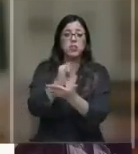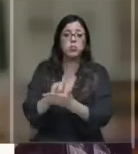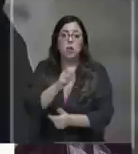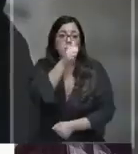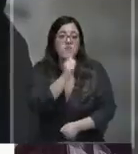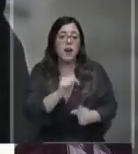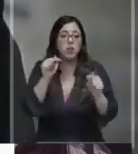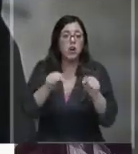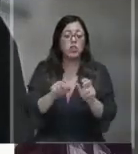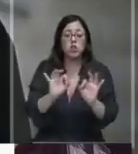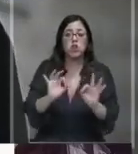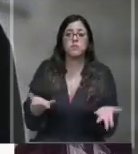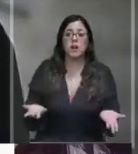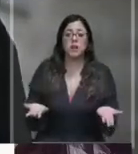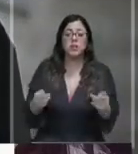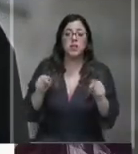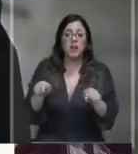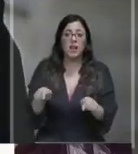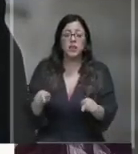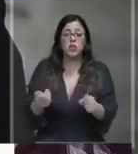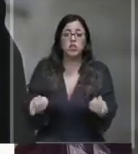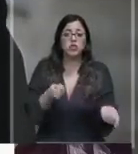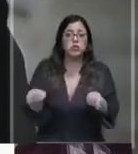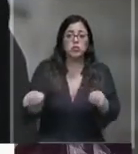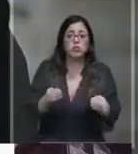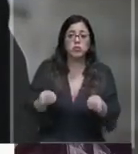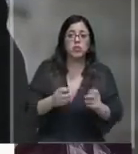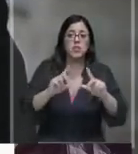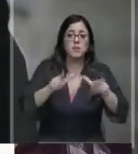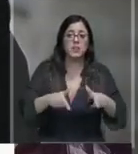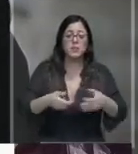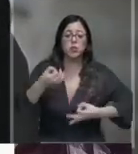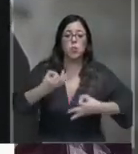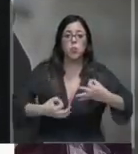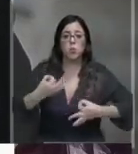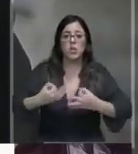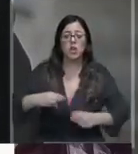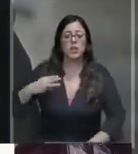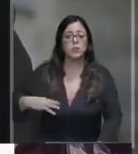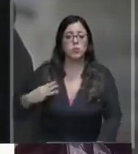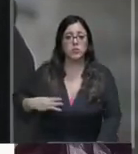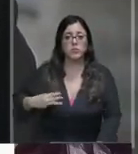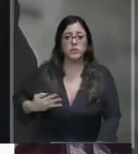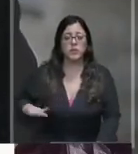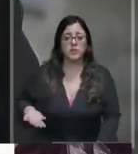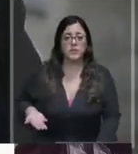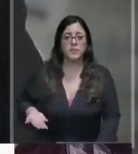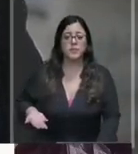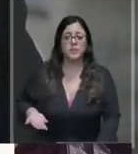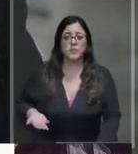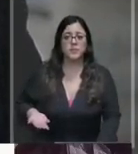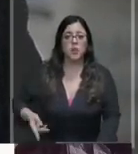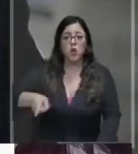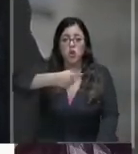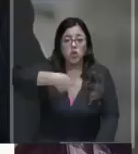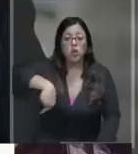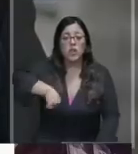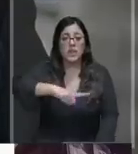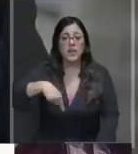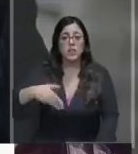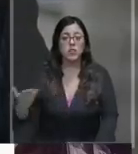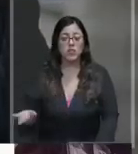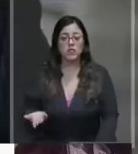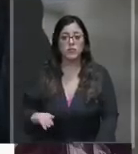bastante normal. Tu interlocutor siempre fue la dirección jurídica de la municipalidad. Con ellos